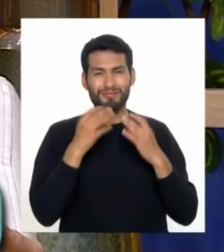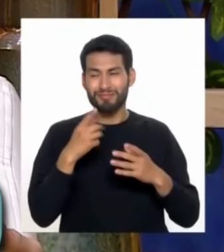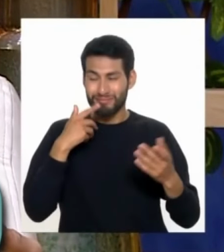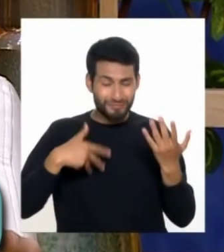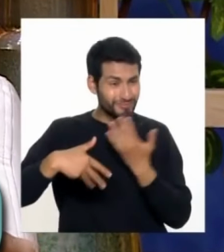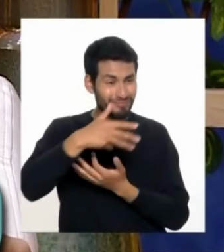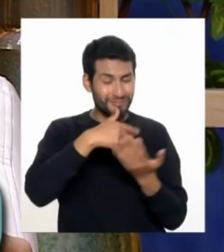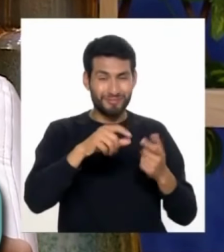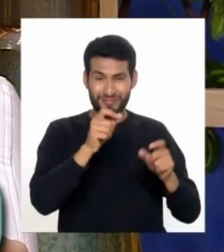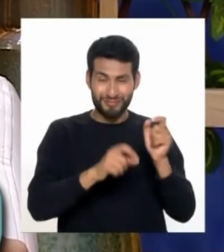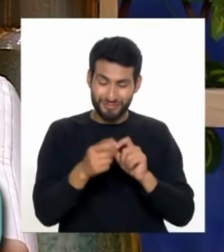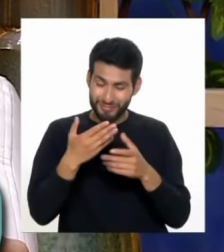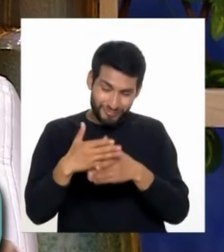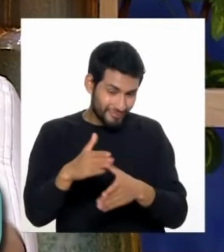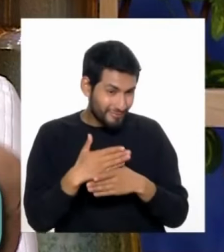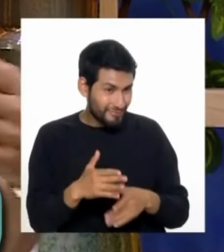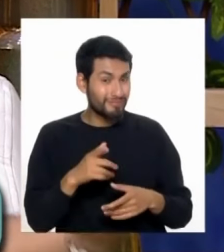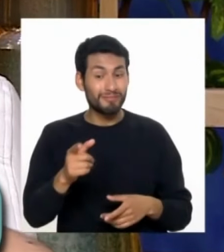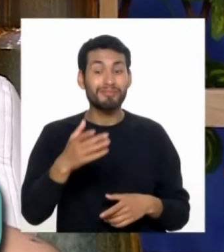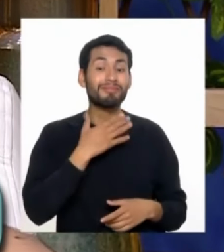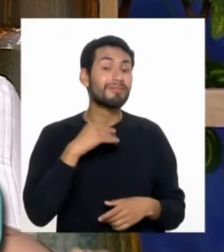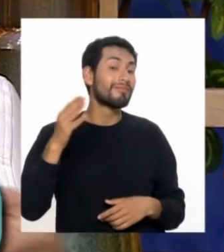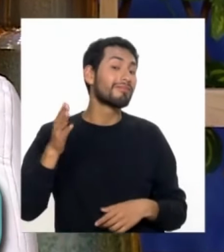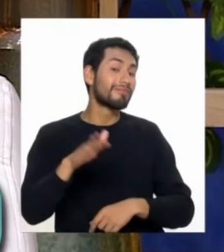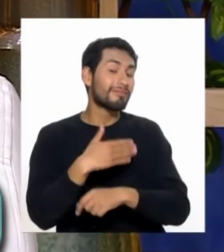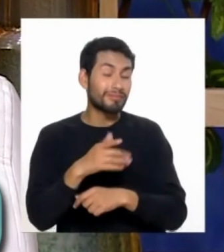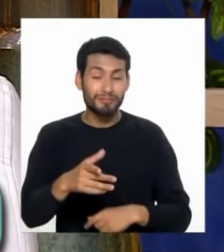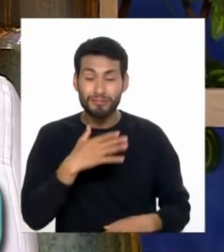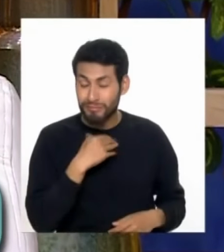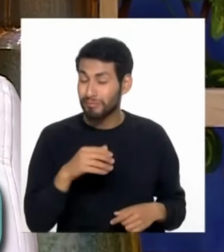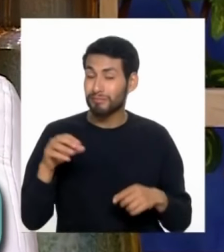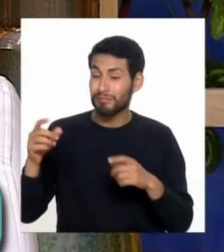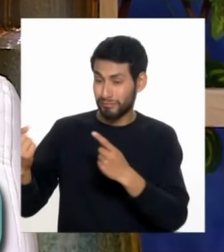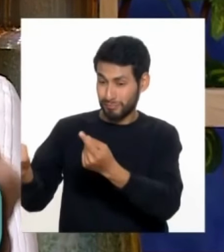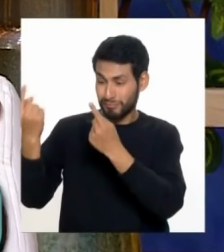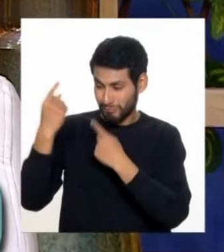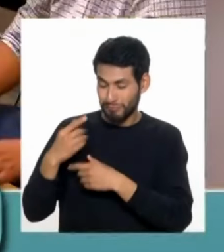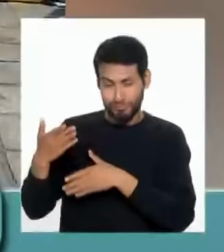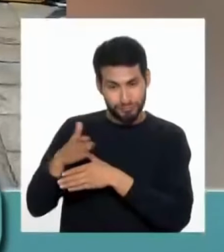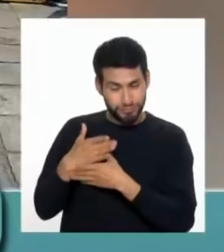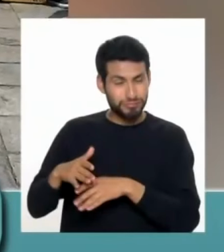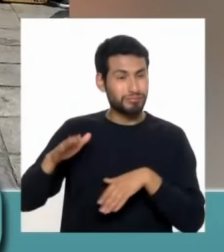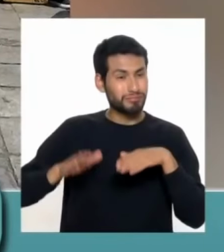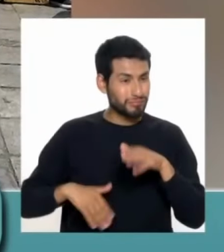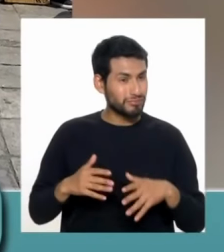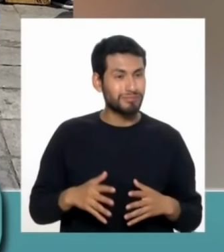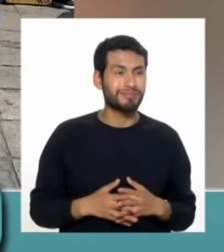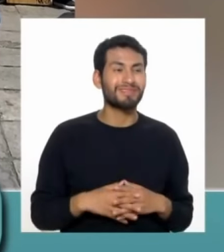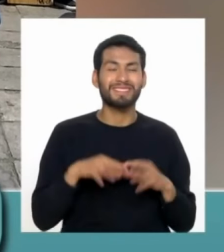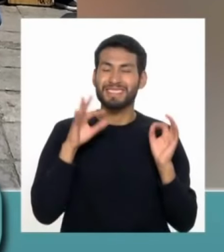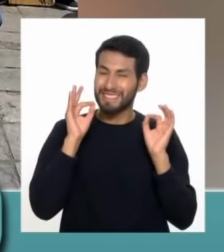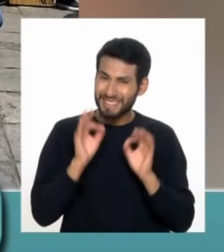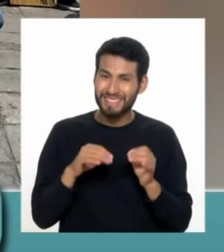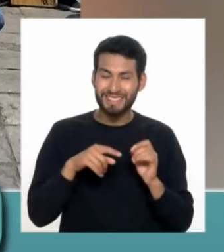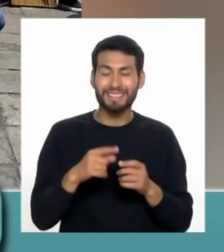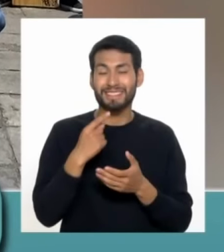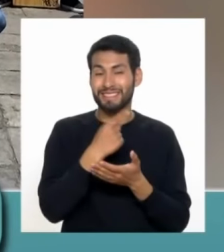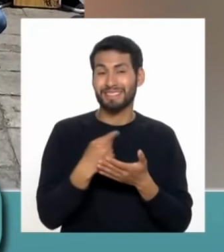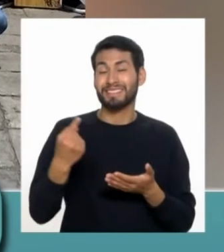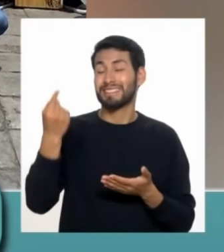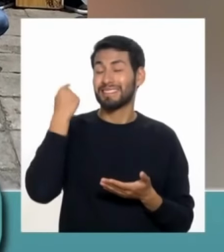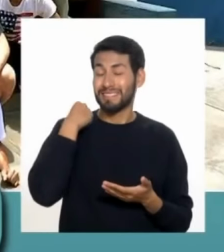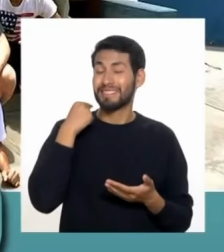interacción con el público. Quien sabe cantar, quien sabe tocar, puede subir al escenario con nosotros. Y justamente la semana